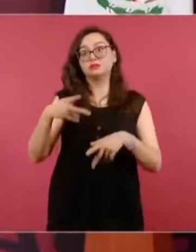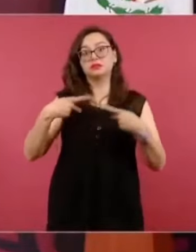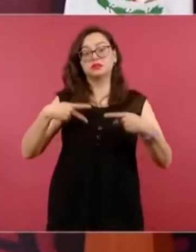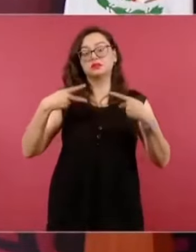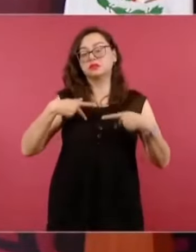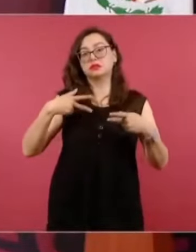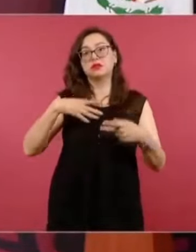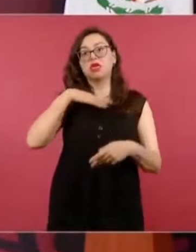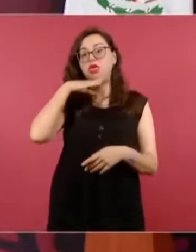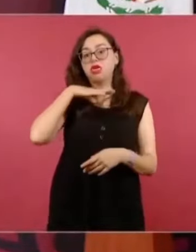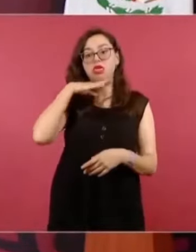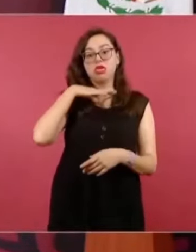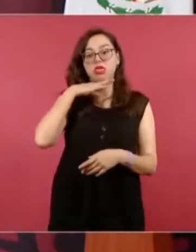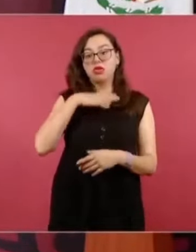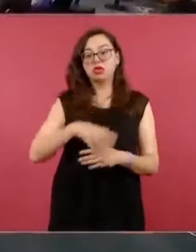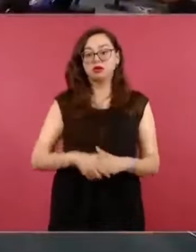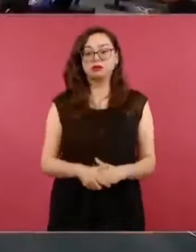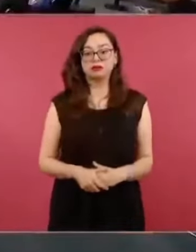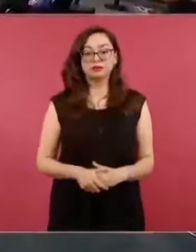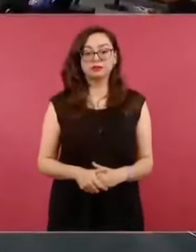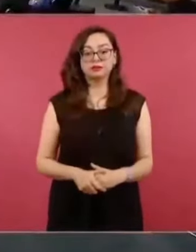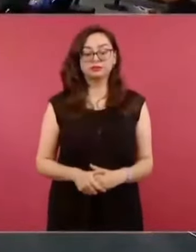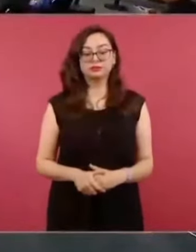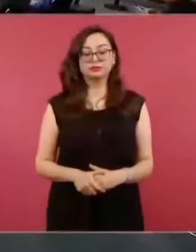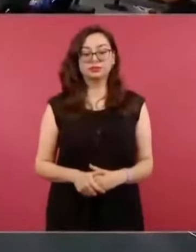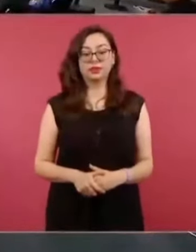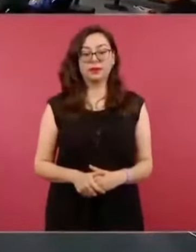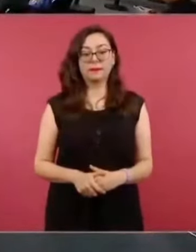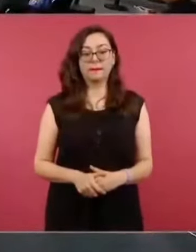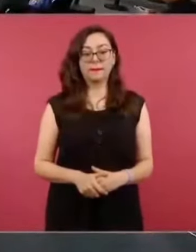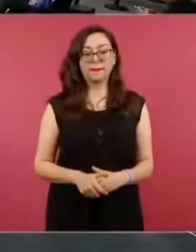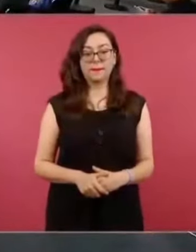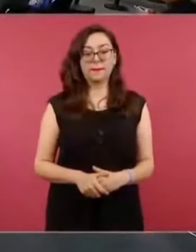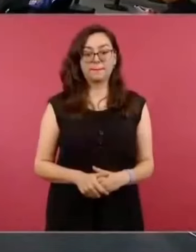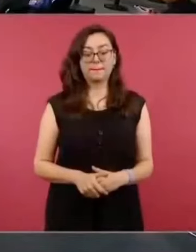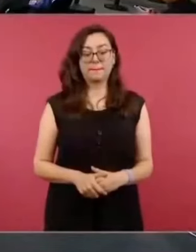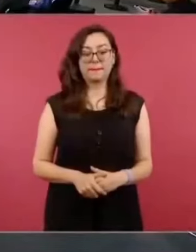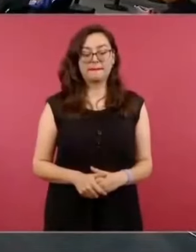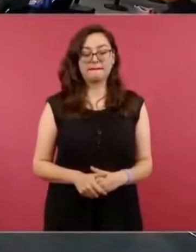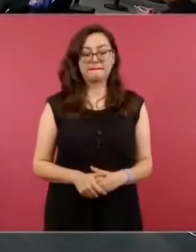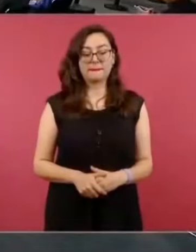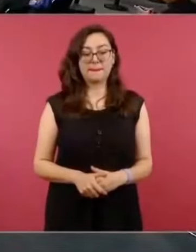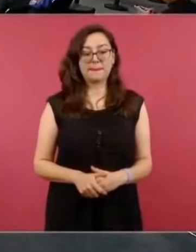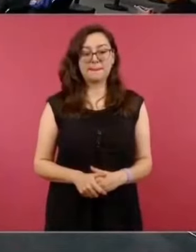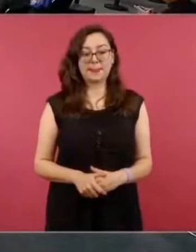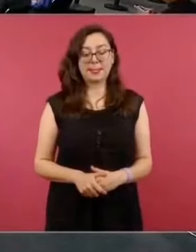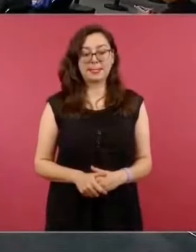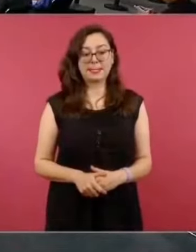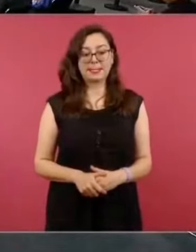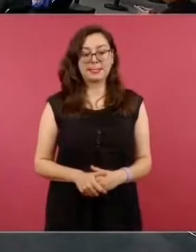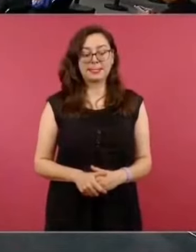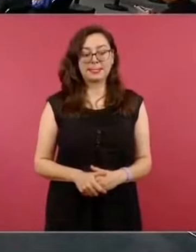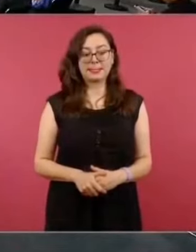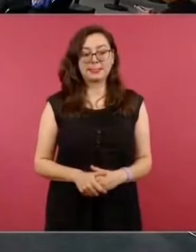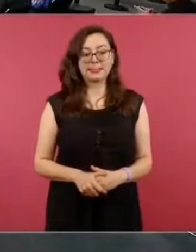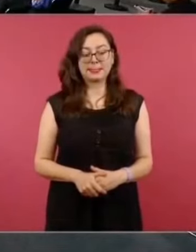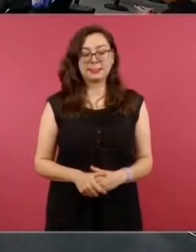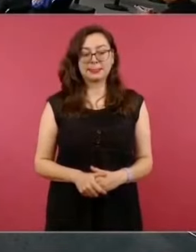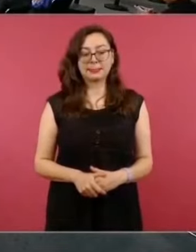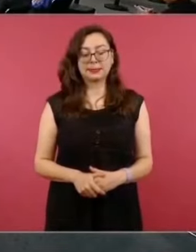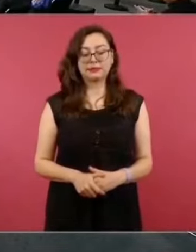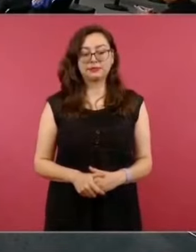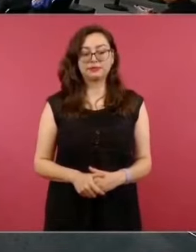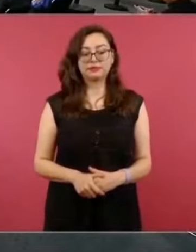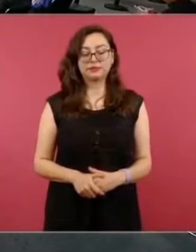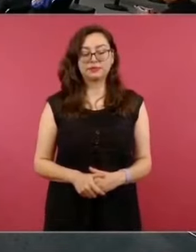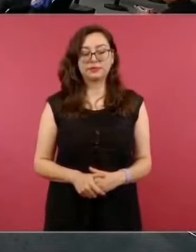Presidente, es que no hay más violencia que la pobreza, que la miseria. ¿Qué hay más violento que eso? Que ver a